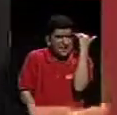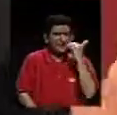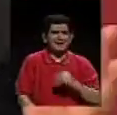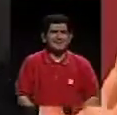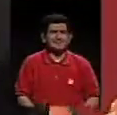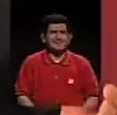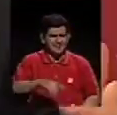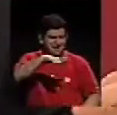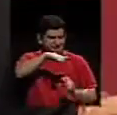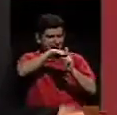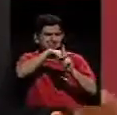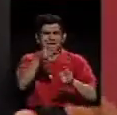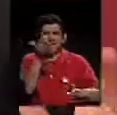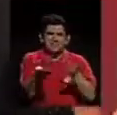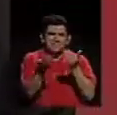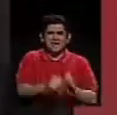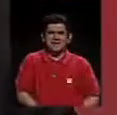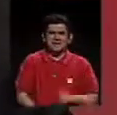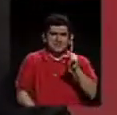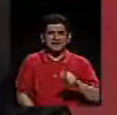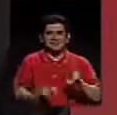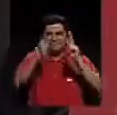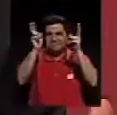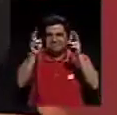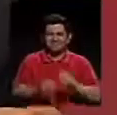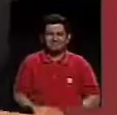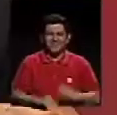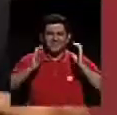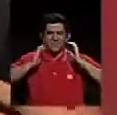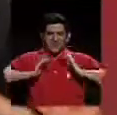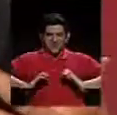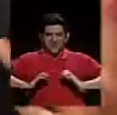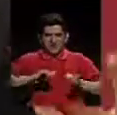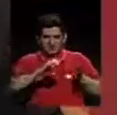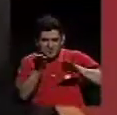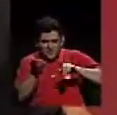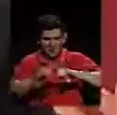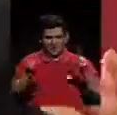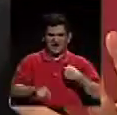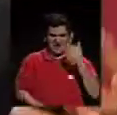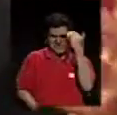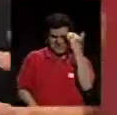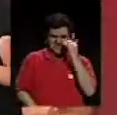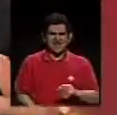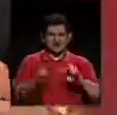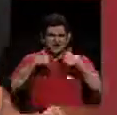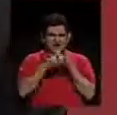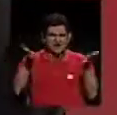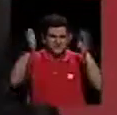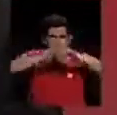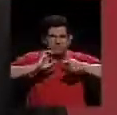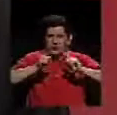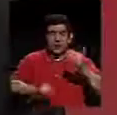que apareció un cadáver, pero yo no puedo identificar cuál fuerza oscura. Lo que significa